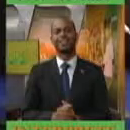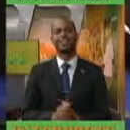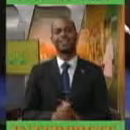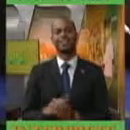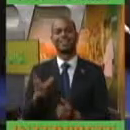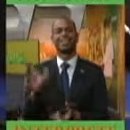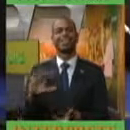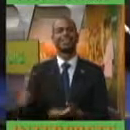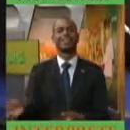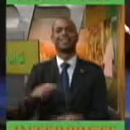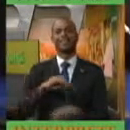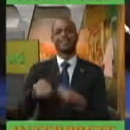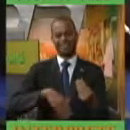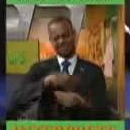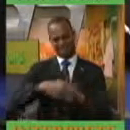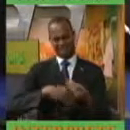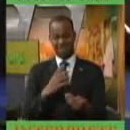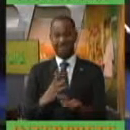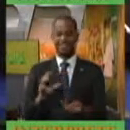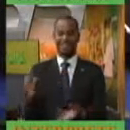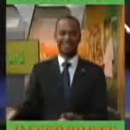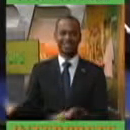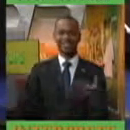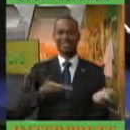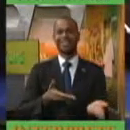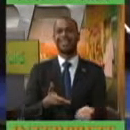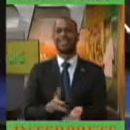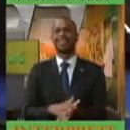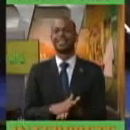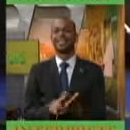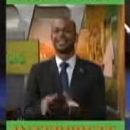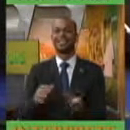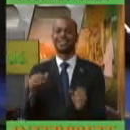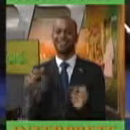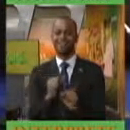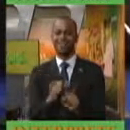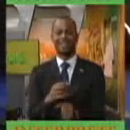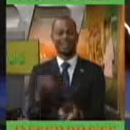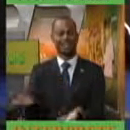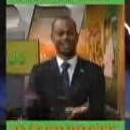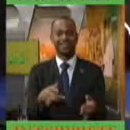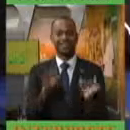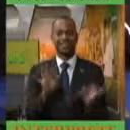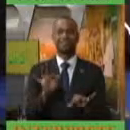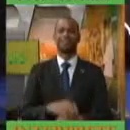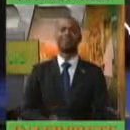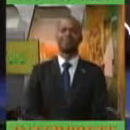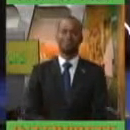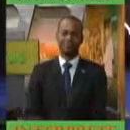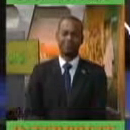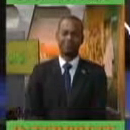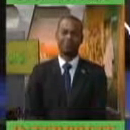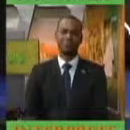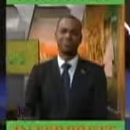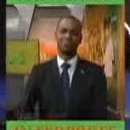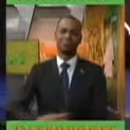pero él trae, además lo sabe, empacar. Y llegan congelados. Sí, sí, sí, eso es así.